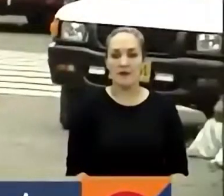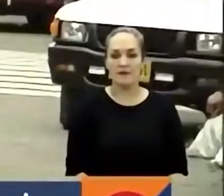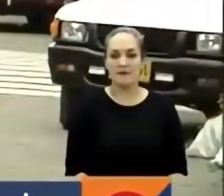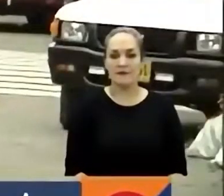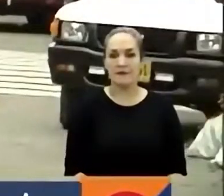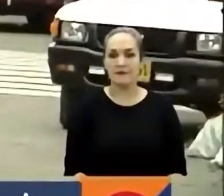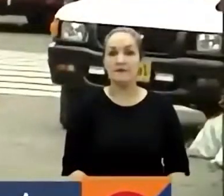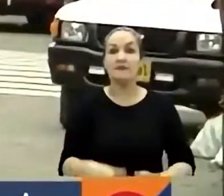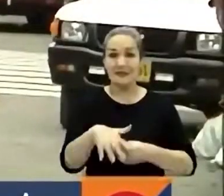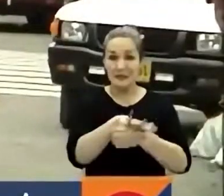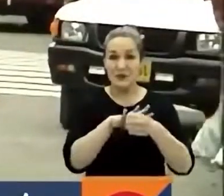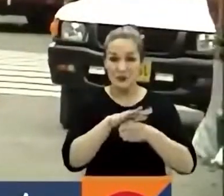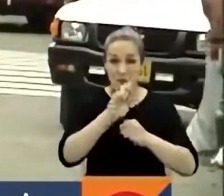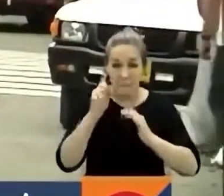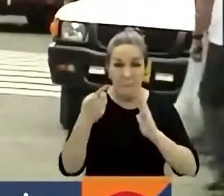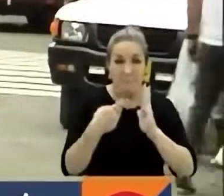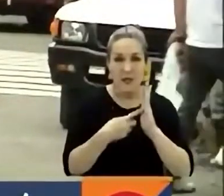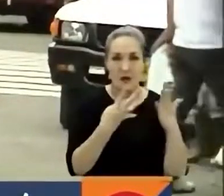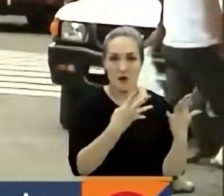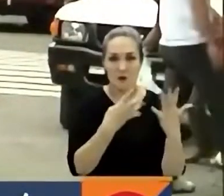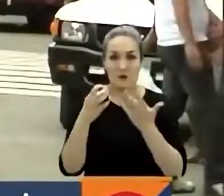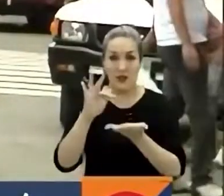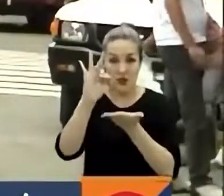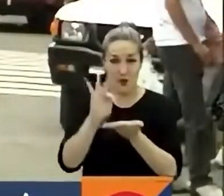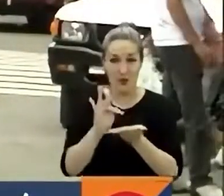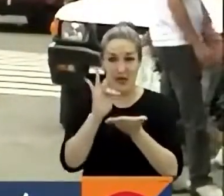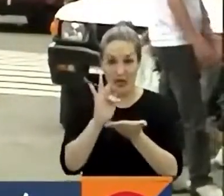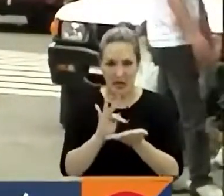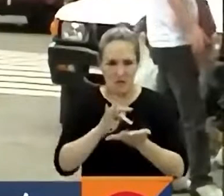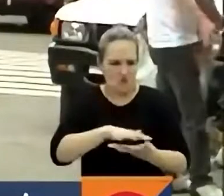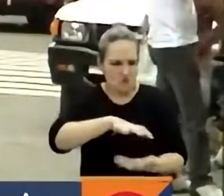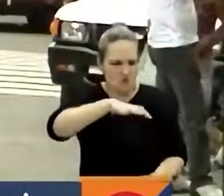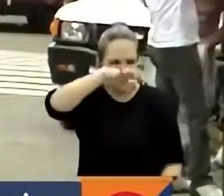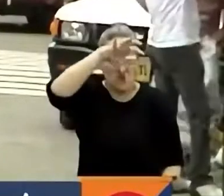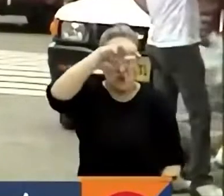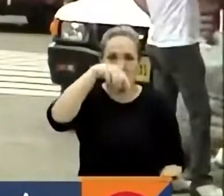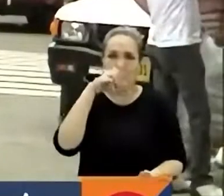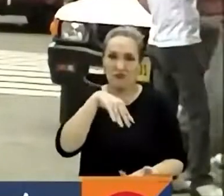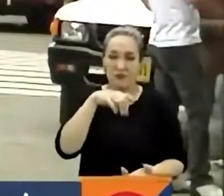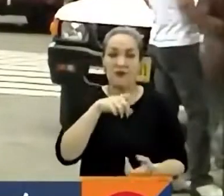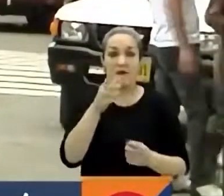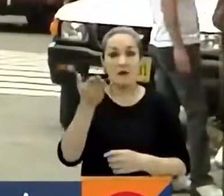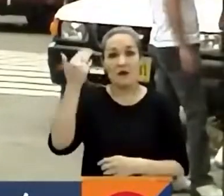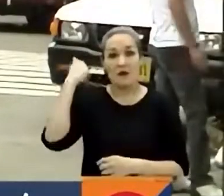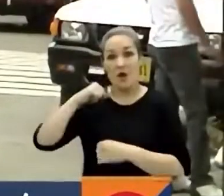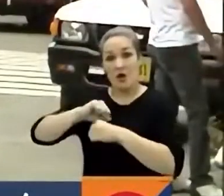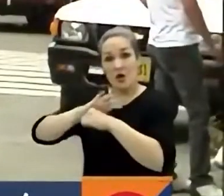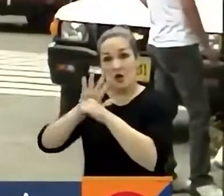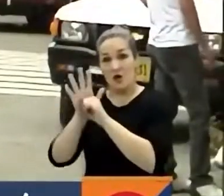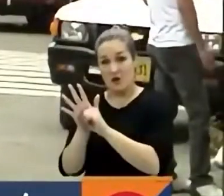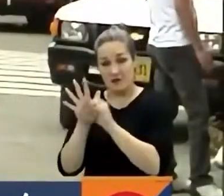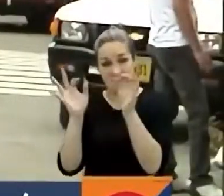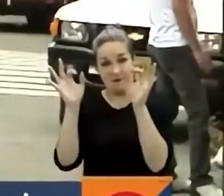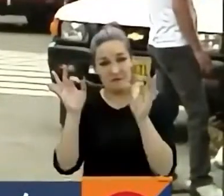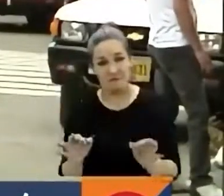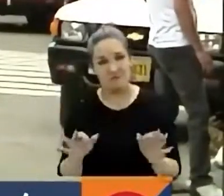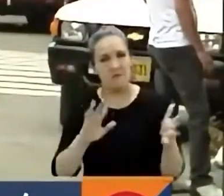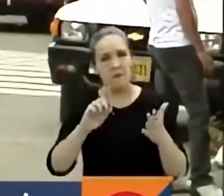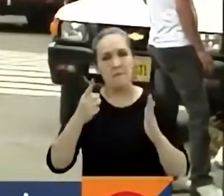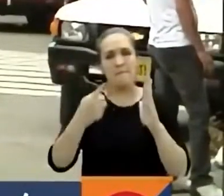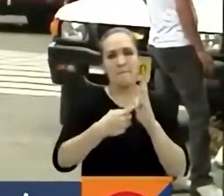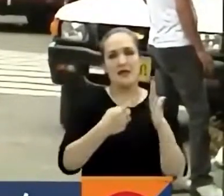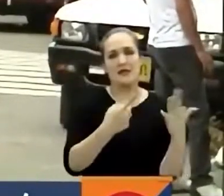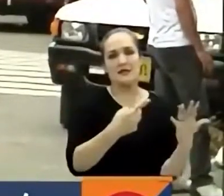Ante esas 1.900 toneladas que les mencionaba en la nota, hay que recordar que en pandemia anteriormente se recogían cerca de